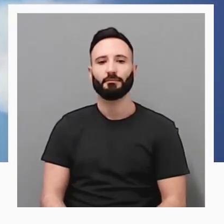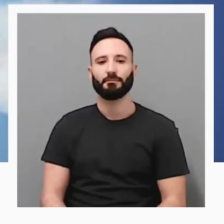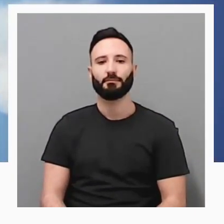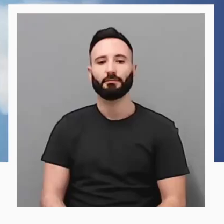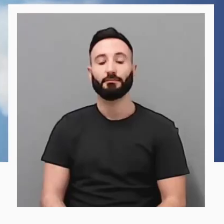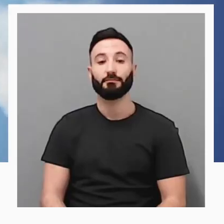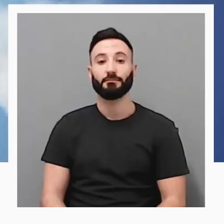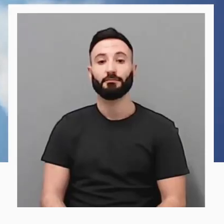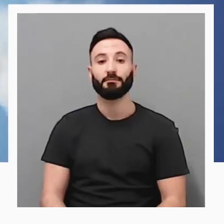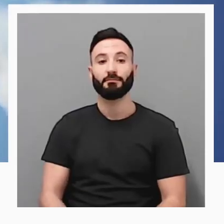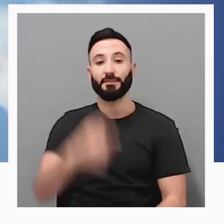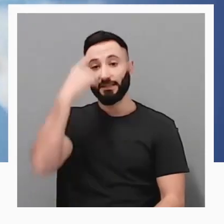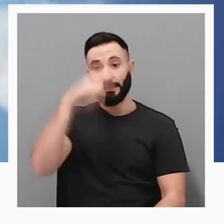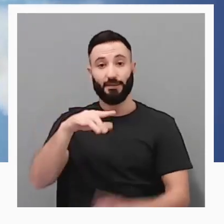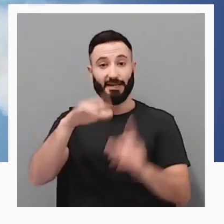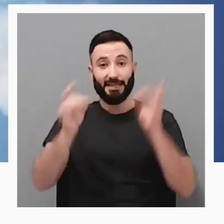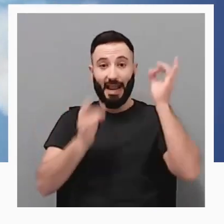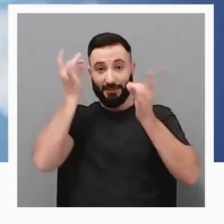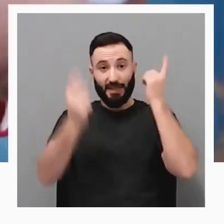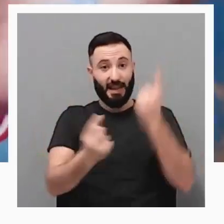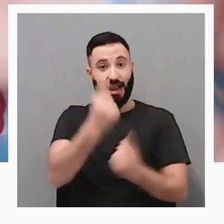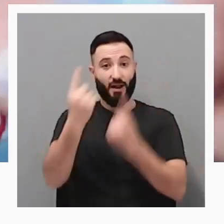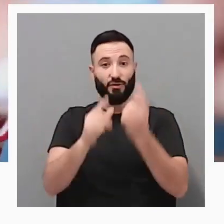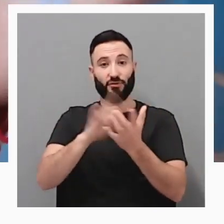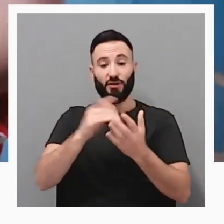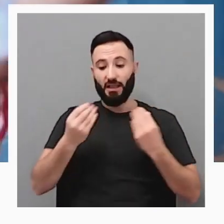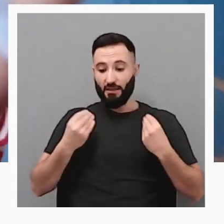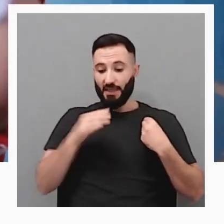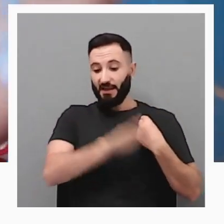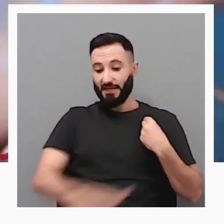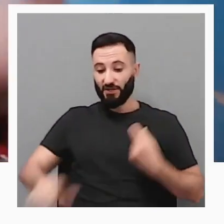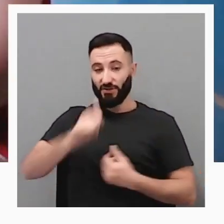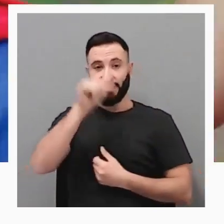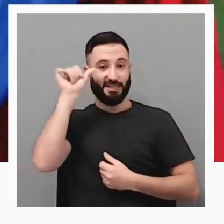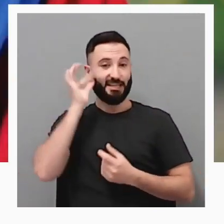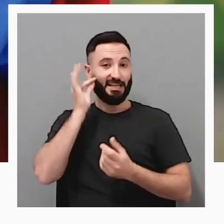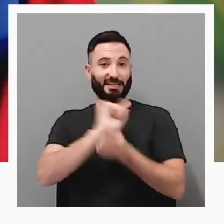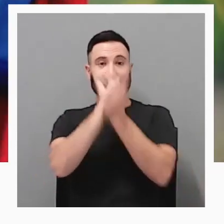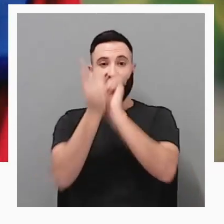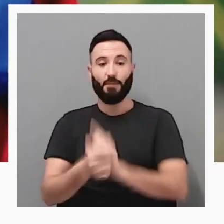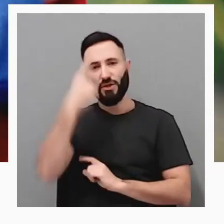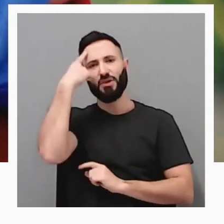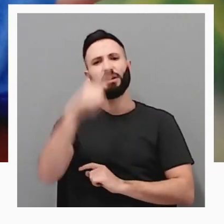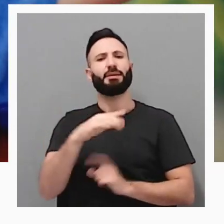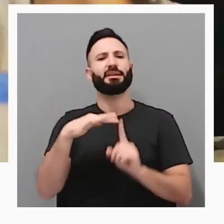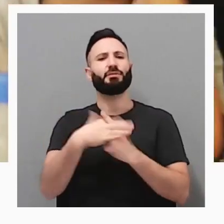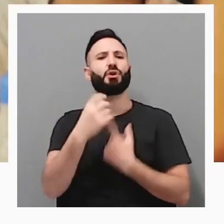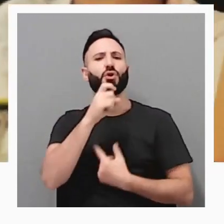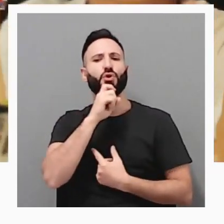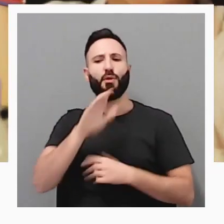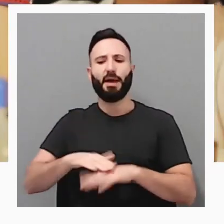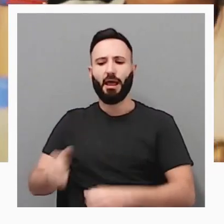¿Sabías que determinadas actividades pueden provocar grandes cambios en los niños y niñas? ¿Sabes cómo puedes ayudarles a desplegar todo su